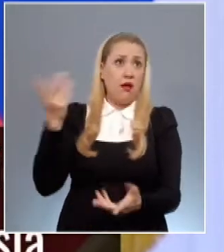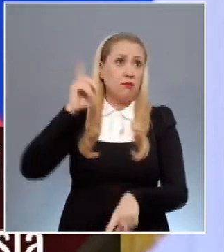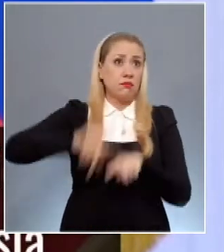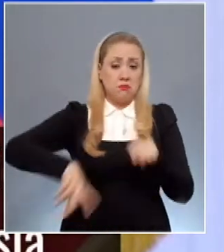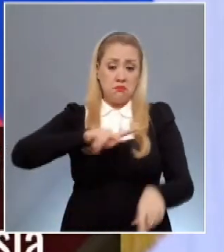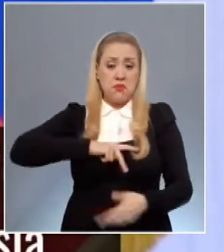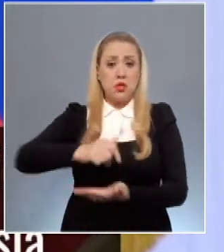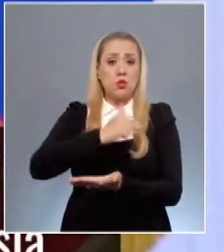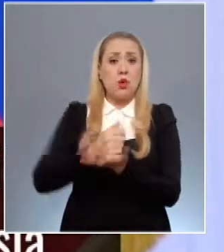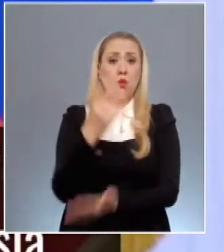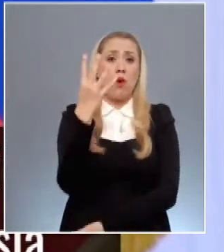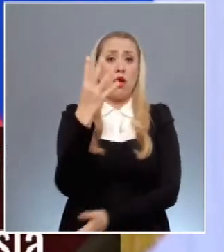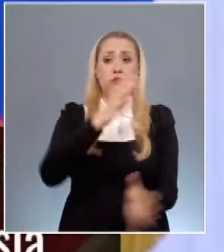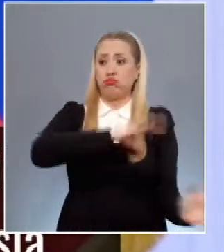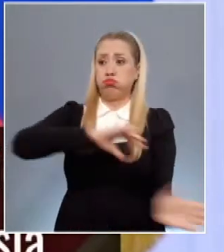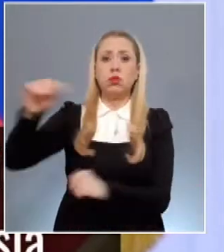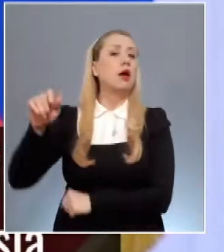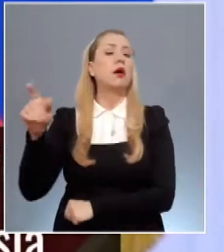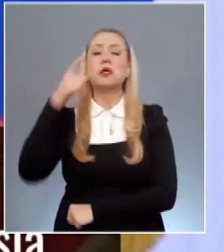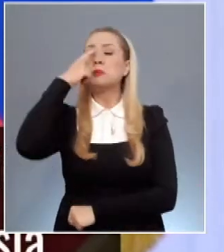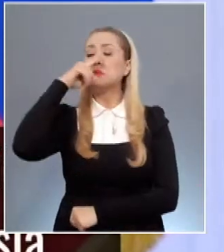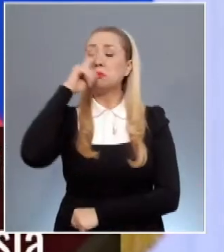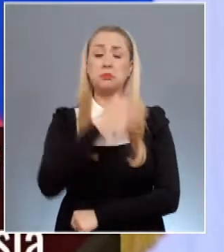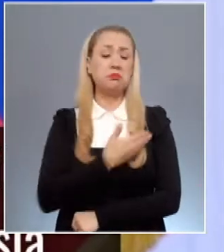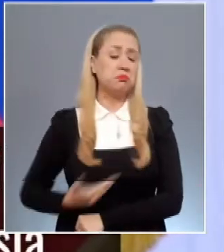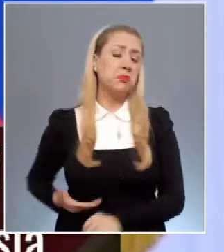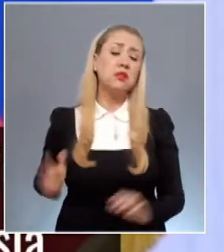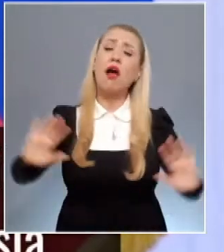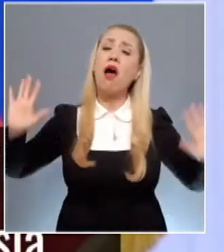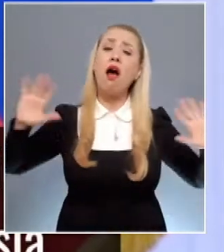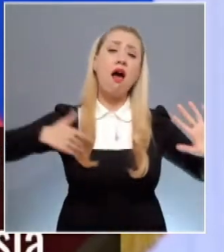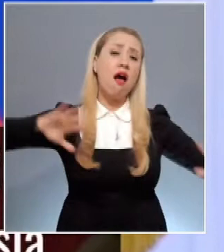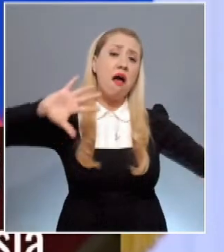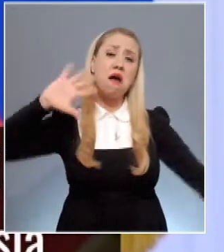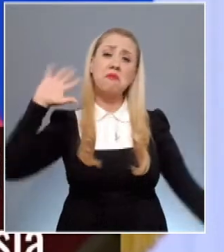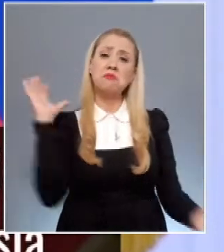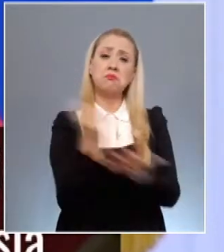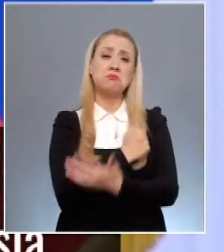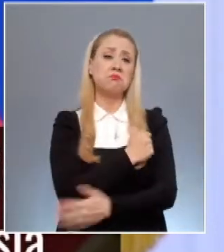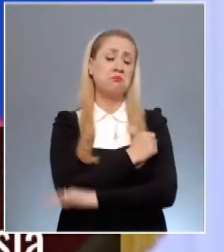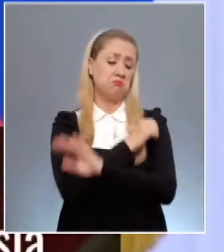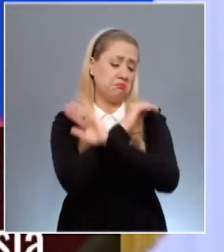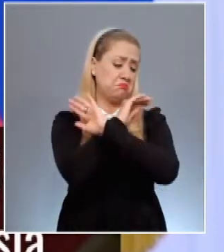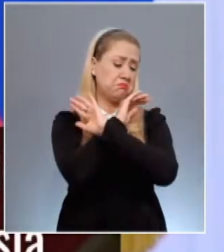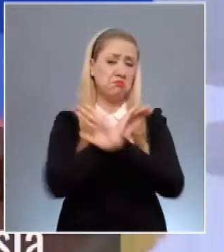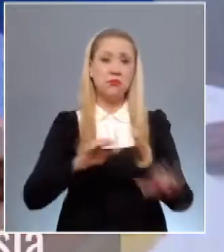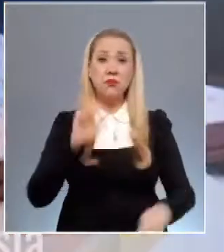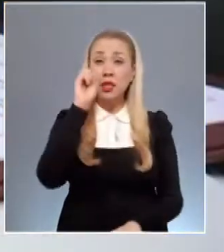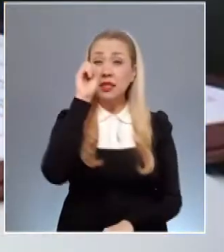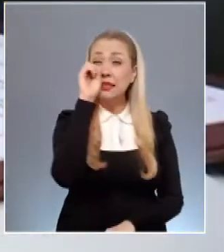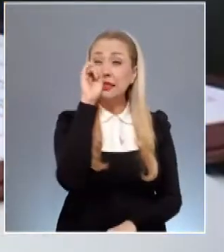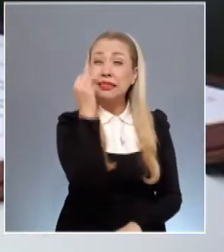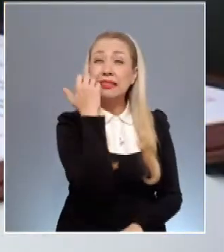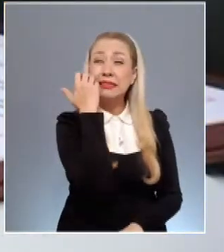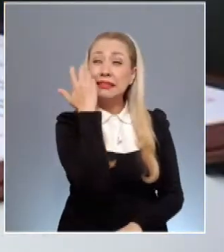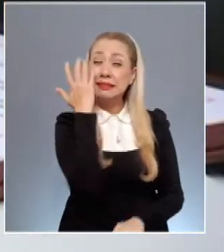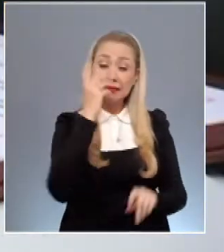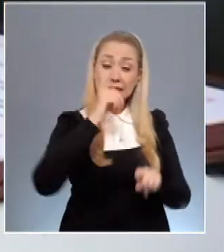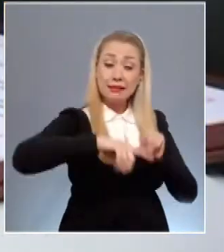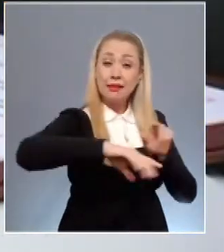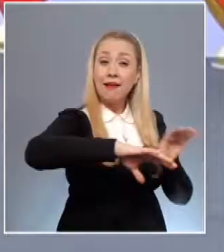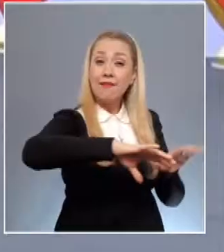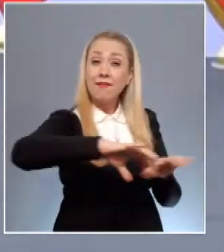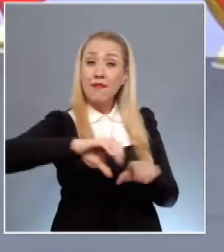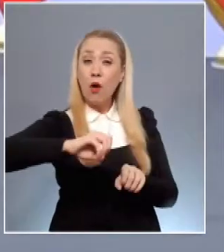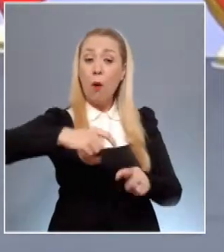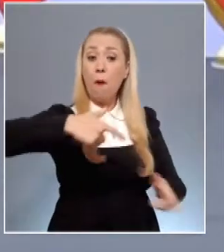es definitiva. Aseguró que cualquier ataque contra ellas representaría una agresión contra Rusia. Esto en la ceremonia en